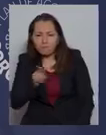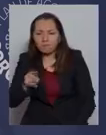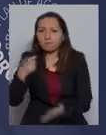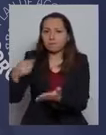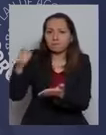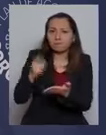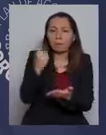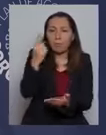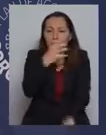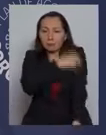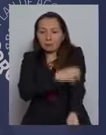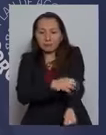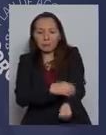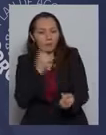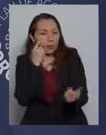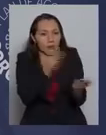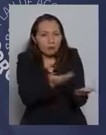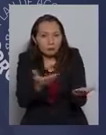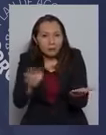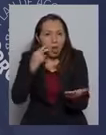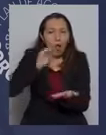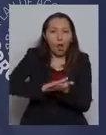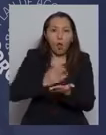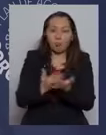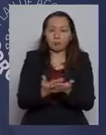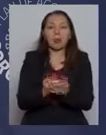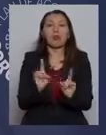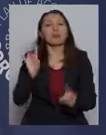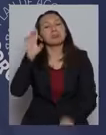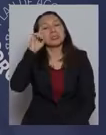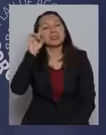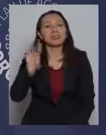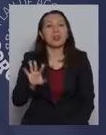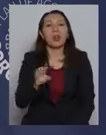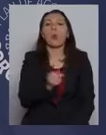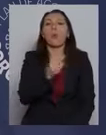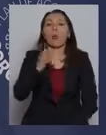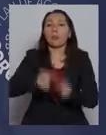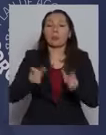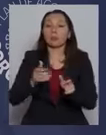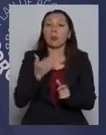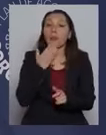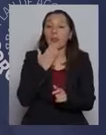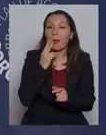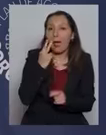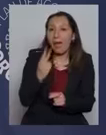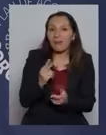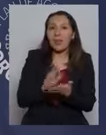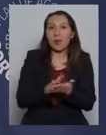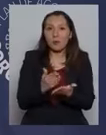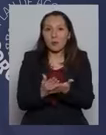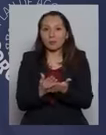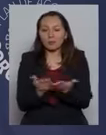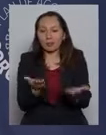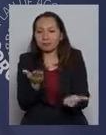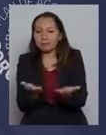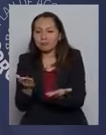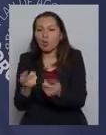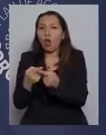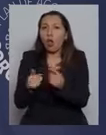una de las regiones, en función de lo que vamos viendo, no solamente con respecto a los números, sino que vamos viendo, evaluamos